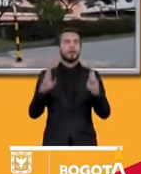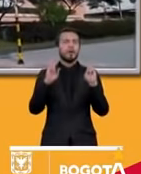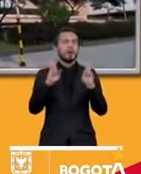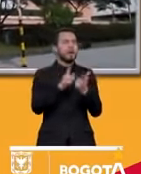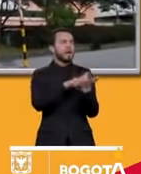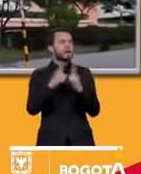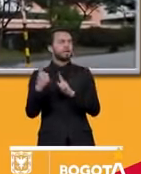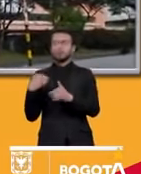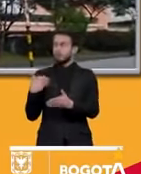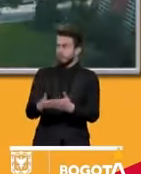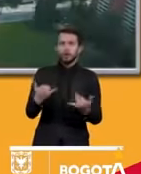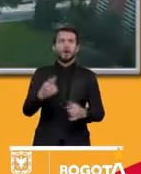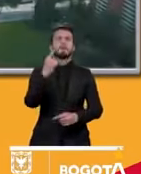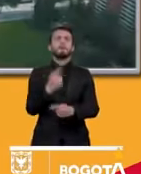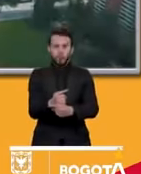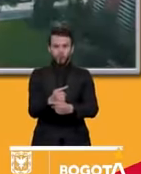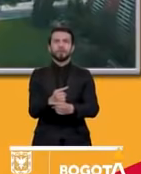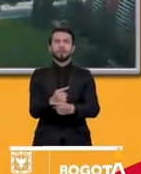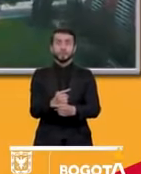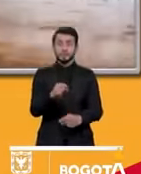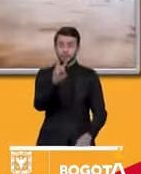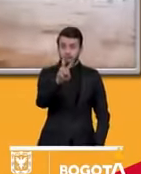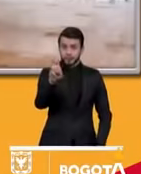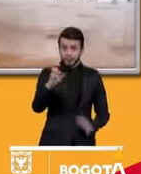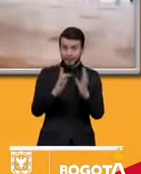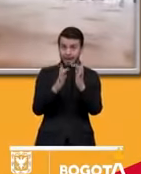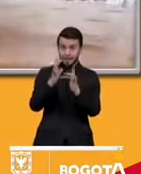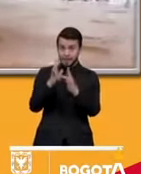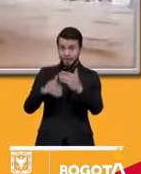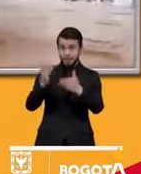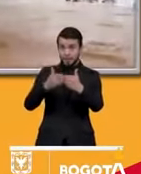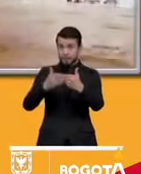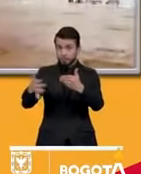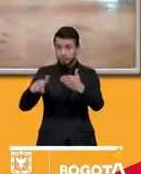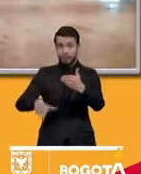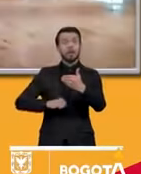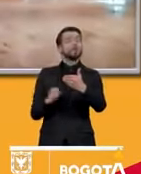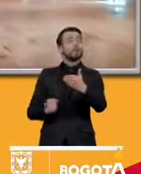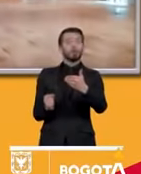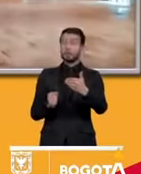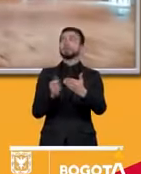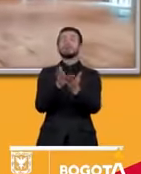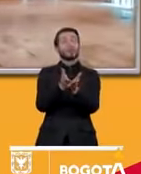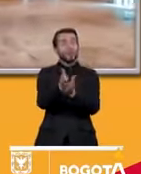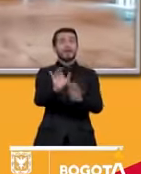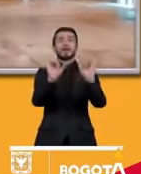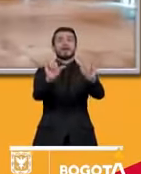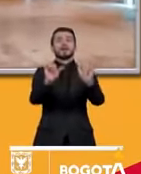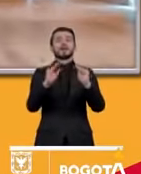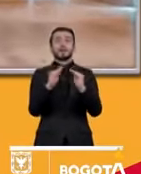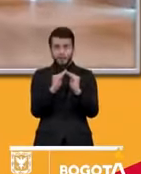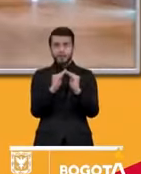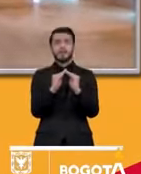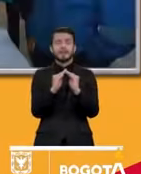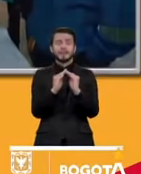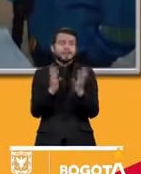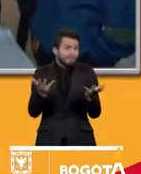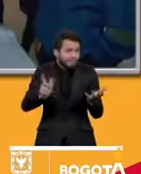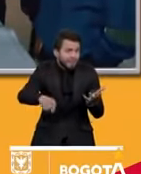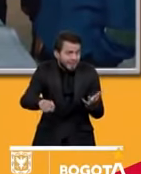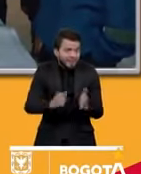en cuarentena porque lo necesita. Porque a pese a toda esta expansión que estamos haciendo, todavía